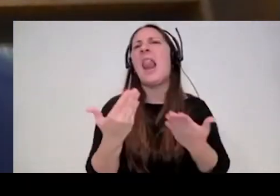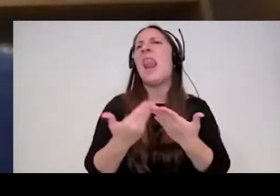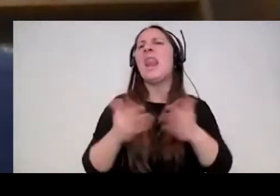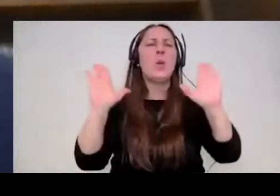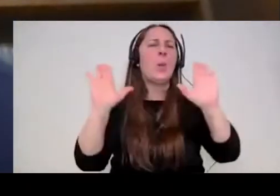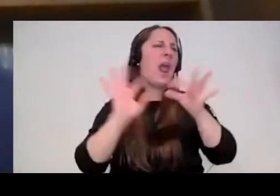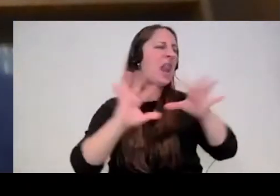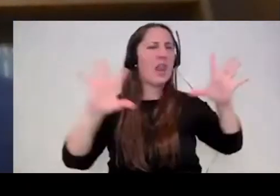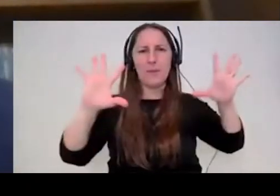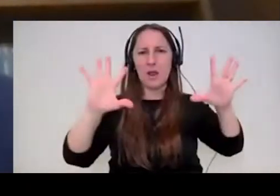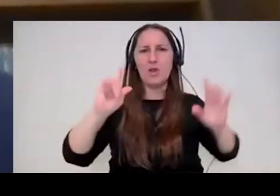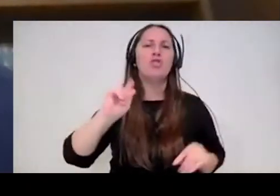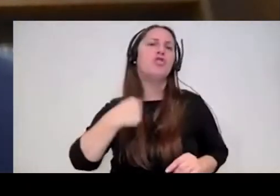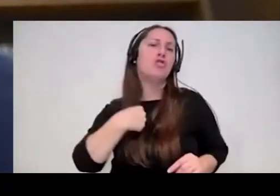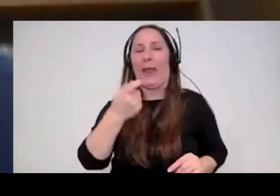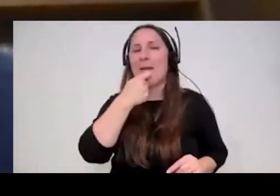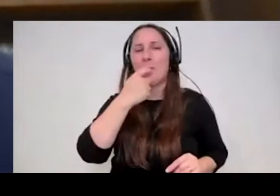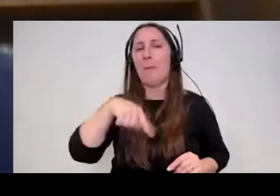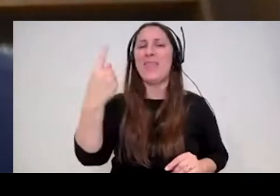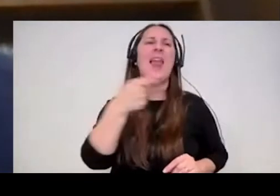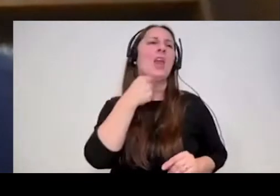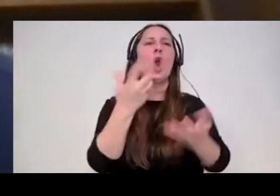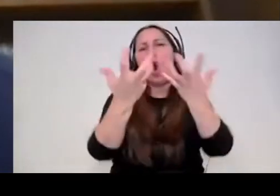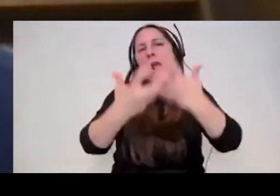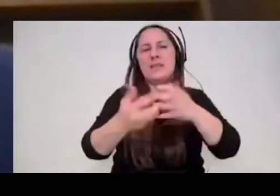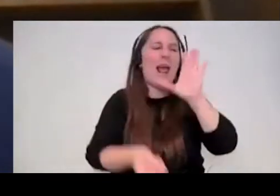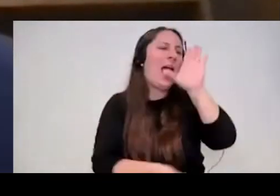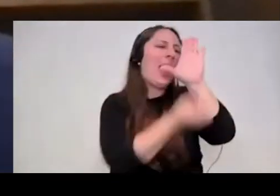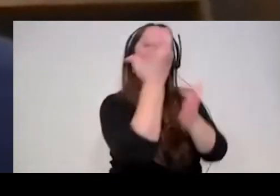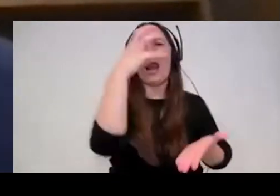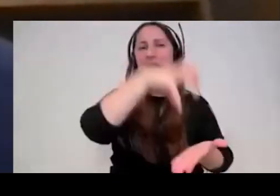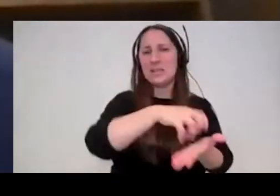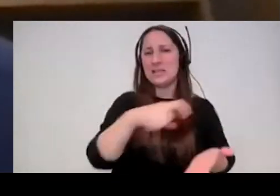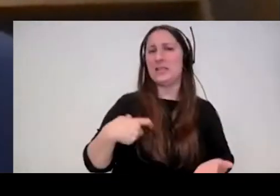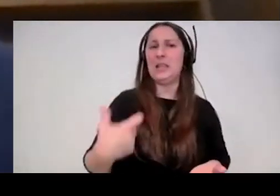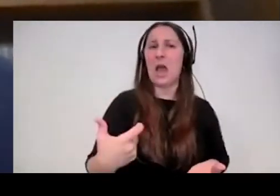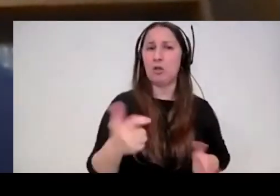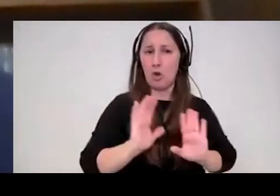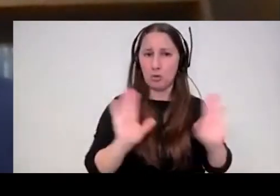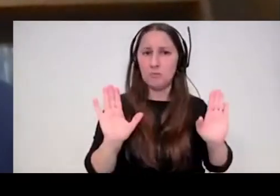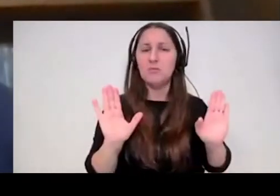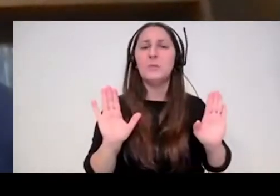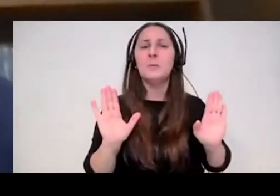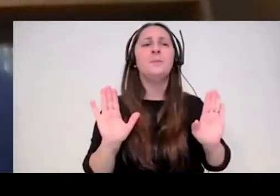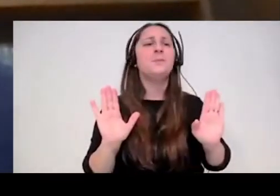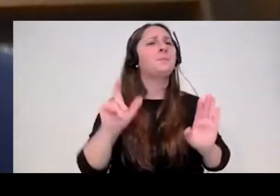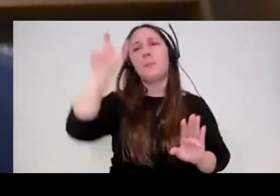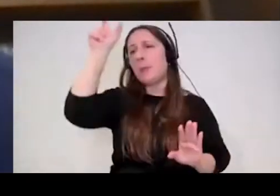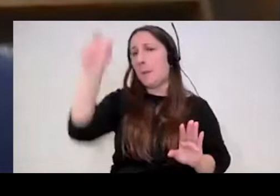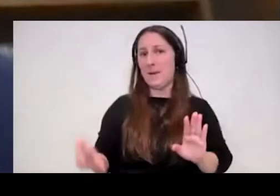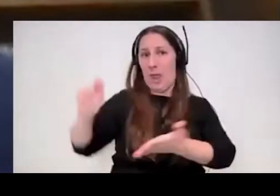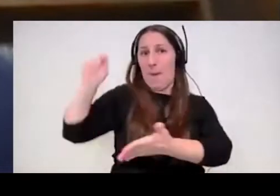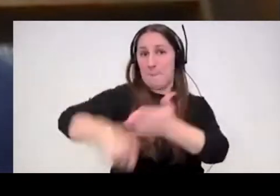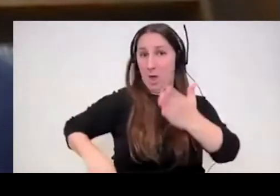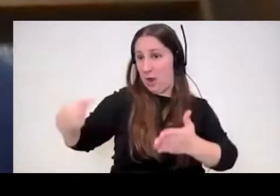quiero organizar, quiero constituir un sindicato y nadie hace nada, ¿no? O sea, viene el empleador y me dice,